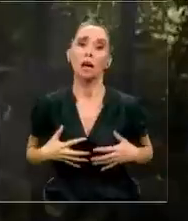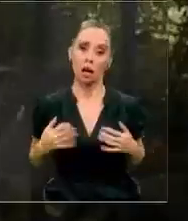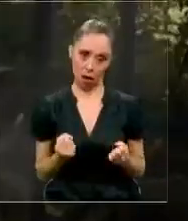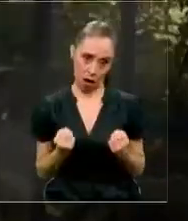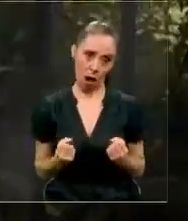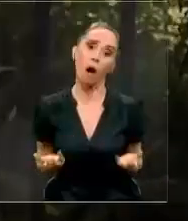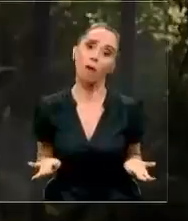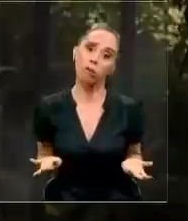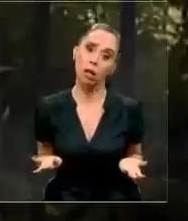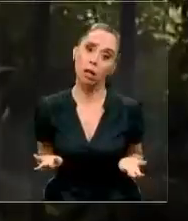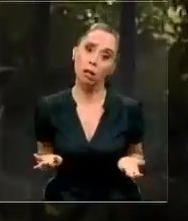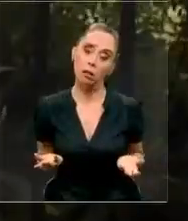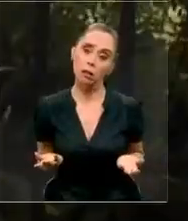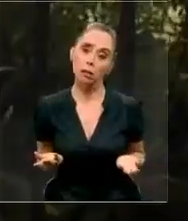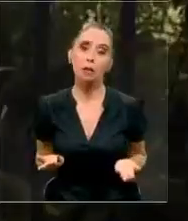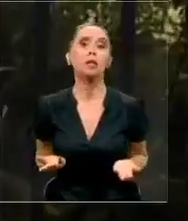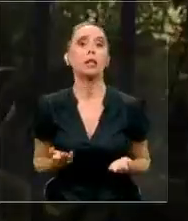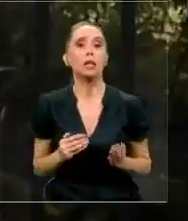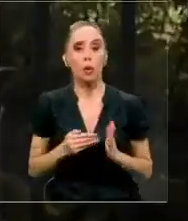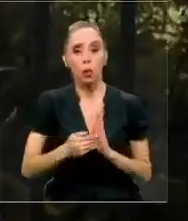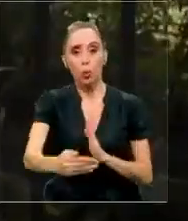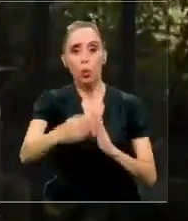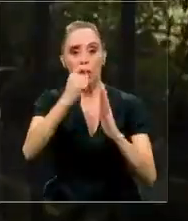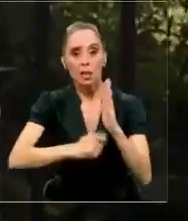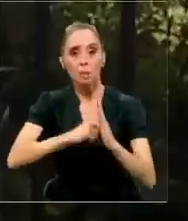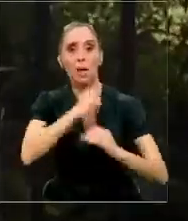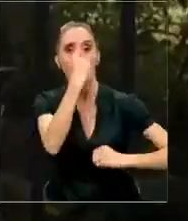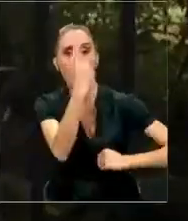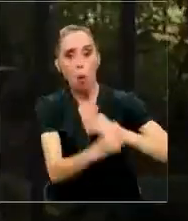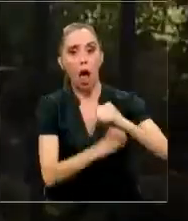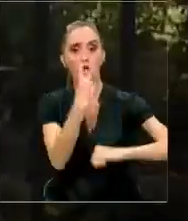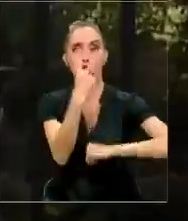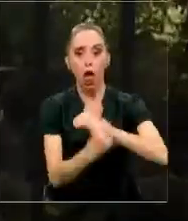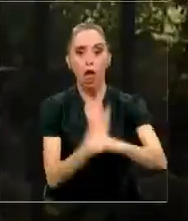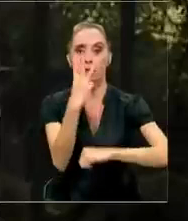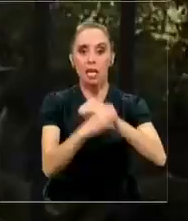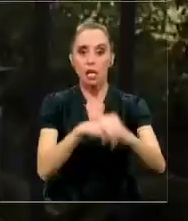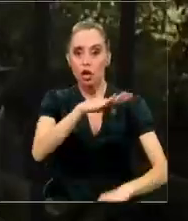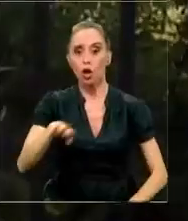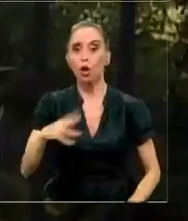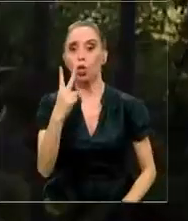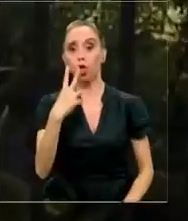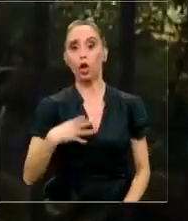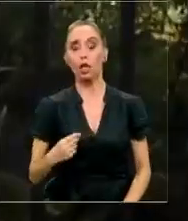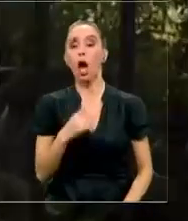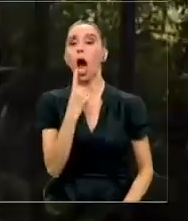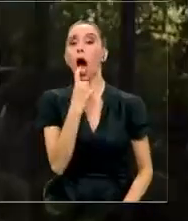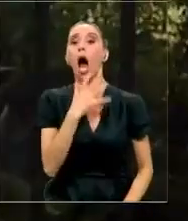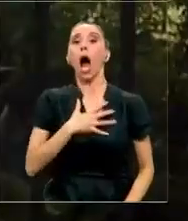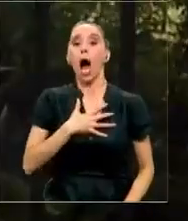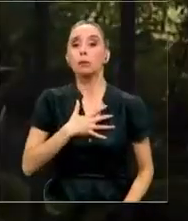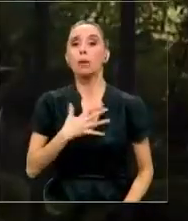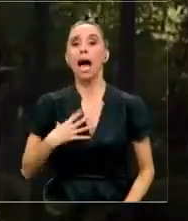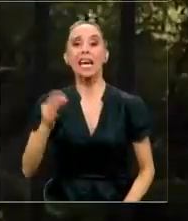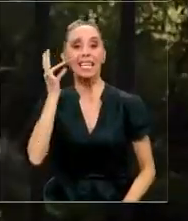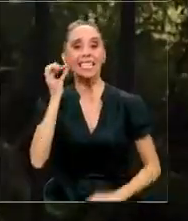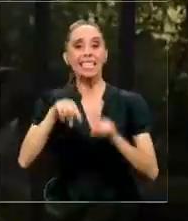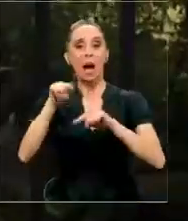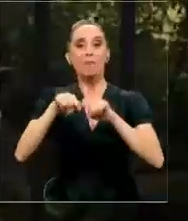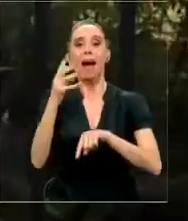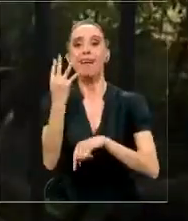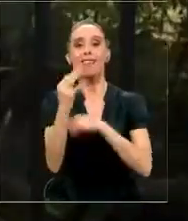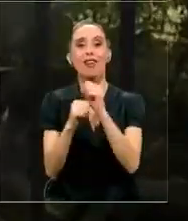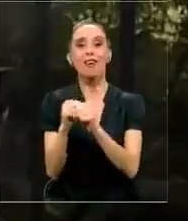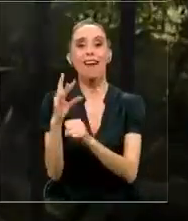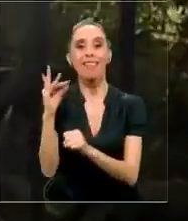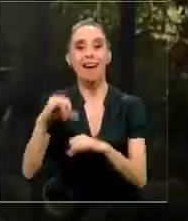porque esperando invierno, tenés invierno, mi hijo, 2 hijos que son asmáticos, mi hija mayor que es adolescente, necesita su